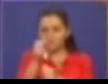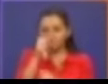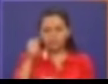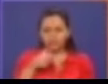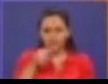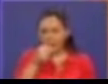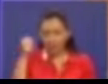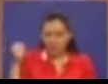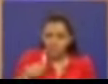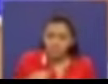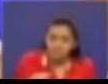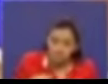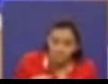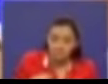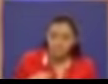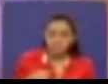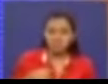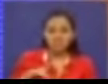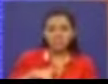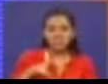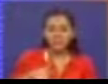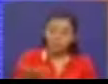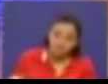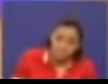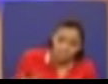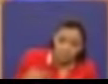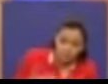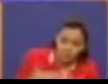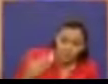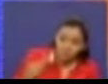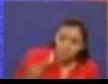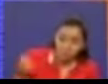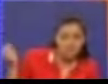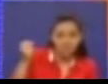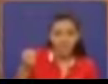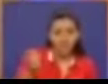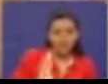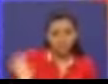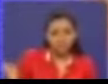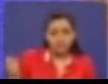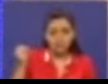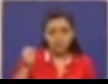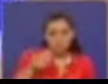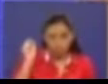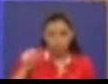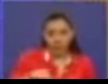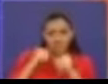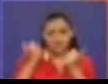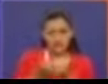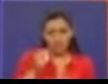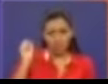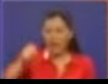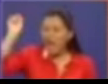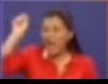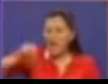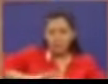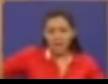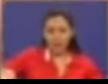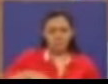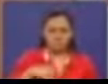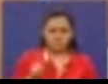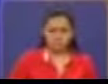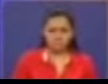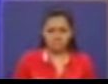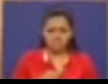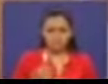los va a entrar. O sea, no pidieron cita, no fueron invitados. ¿Esto se creen qué? O sea, que como asambleístas pueden ir pateando el perro a cualquier institución. Pero